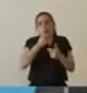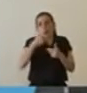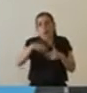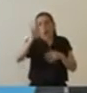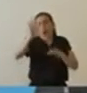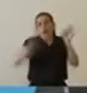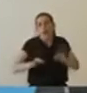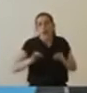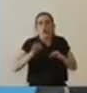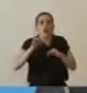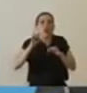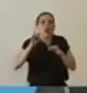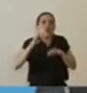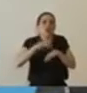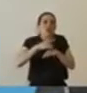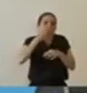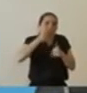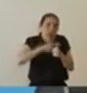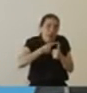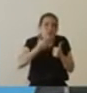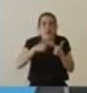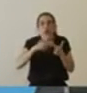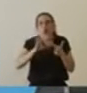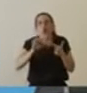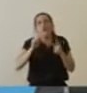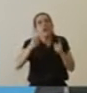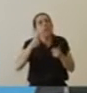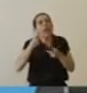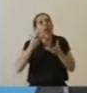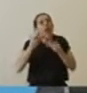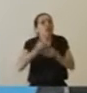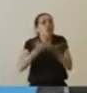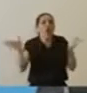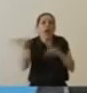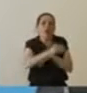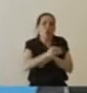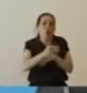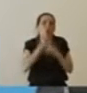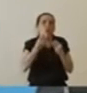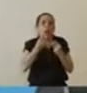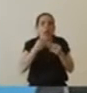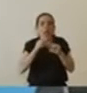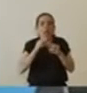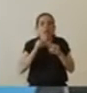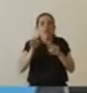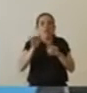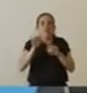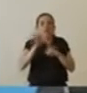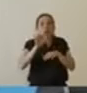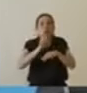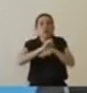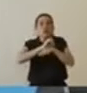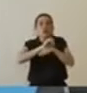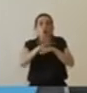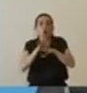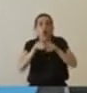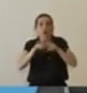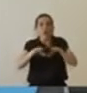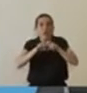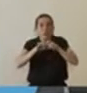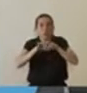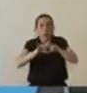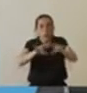otoñal e invernal, y también para ayudar a toda la comunidad a evitar la dispersión de este nuevo virus en el caso que llegara